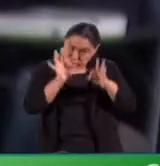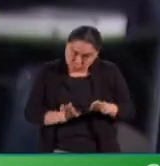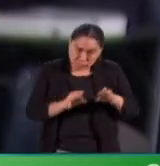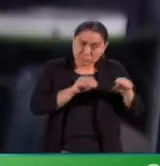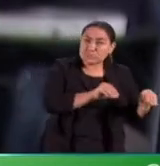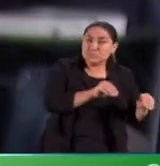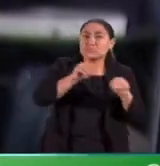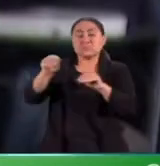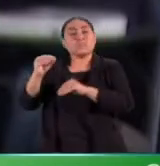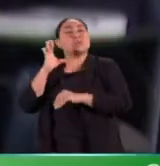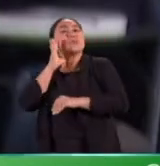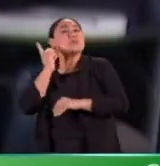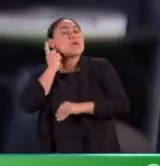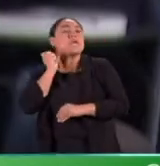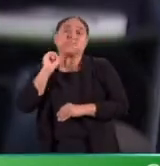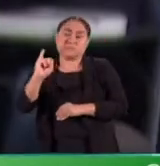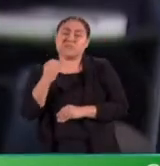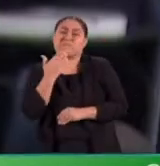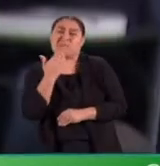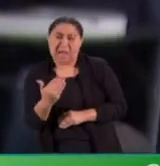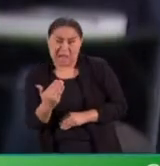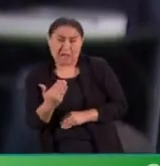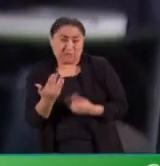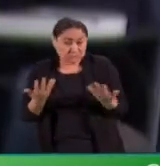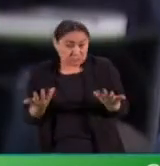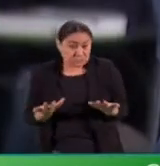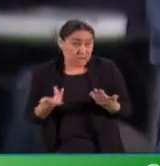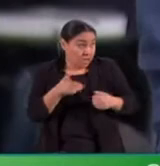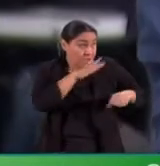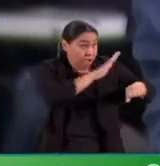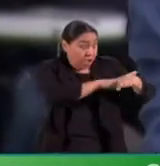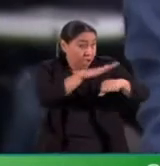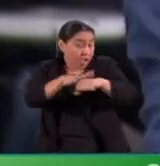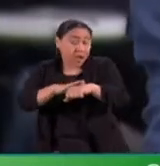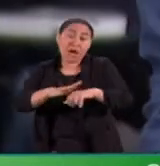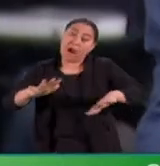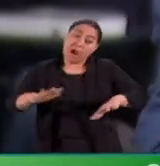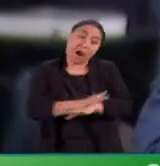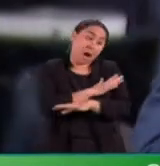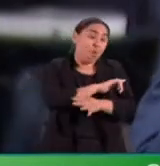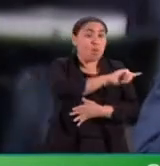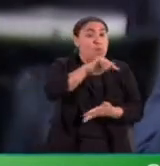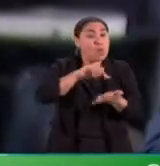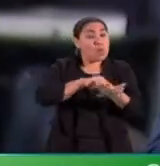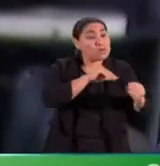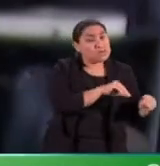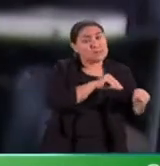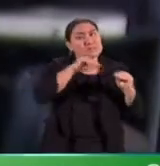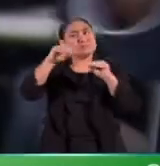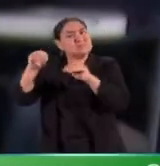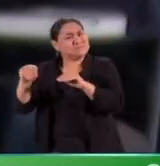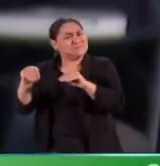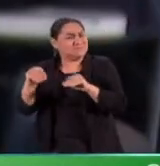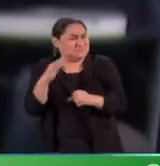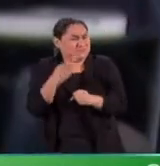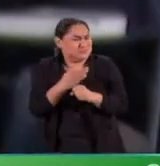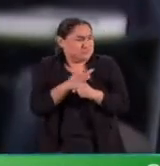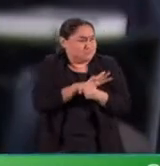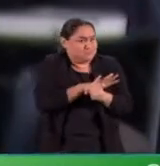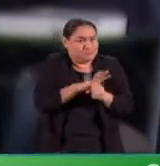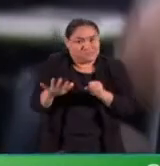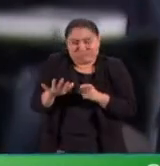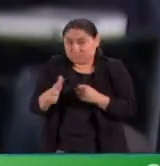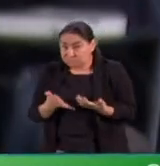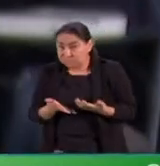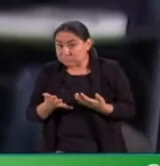Palacio Legislativo. Han convocado a una sede alterna y ni siquiera sabemos si el